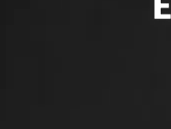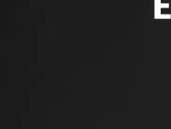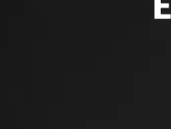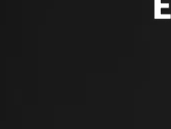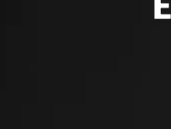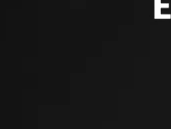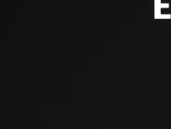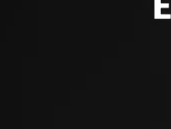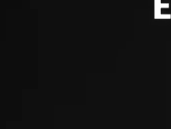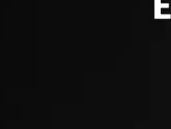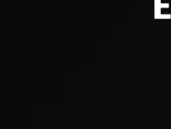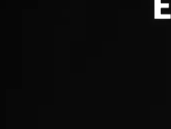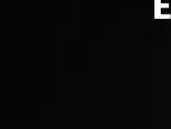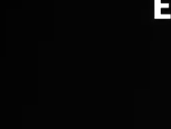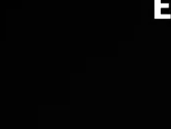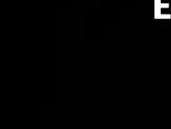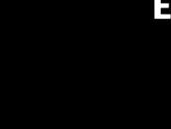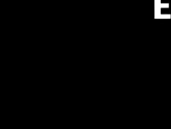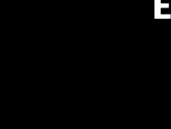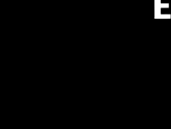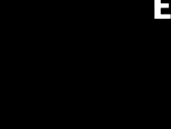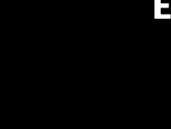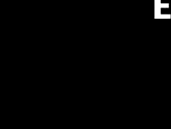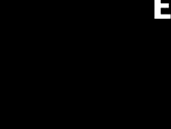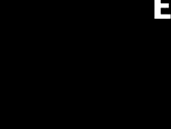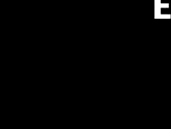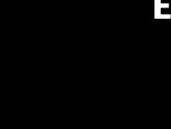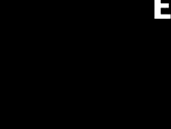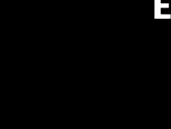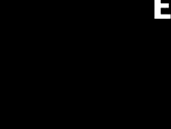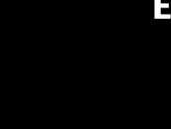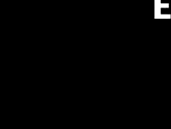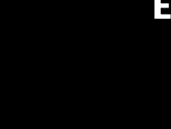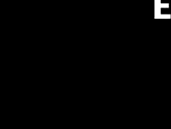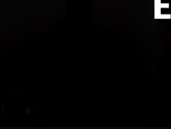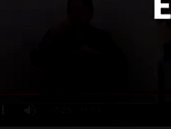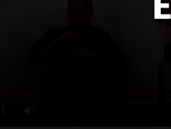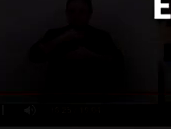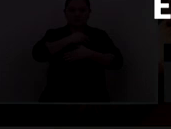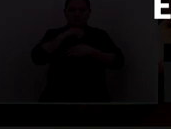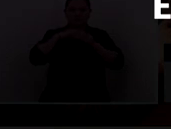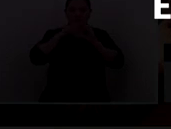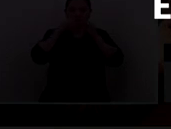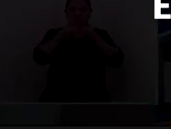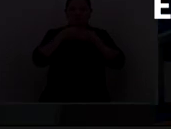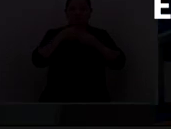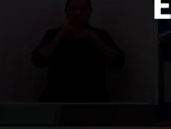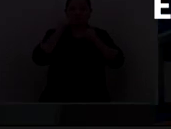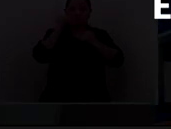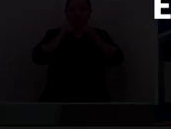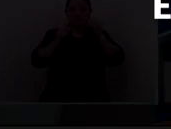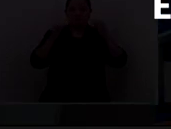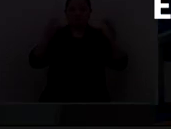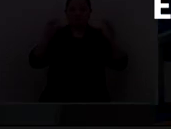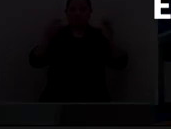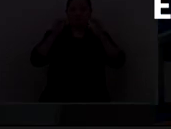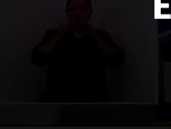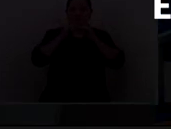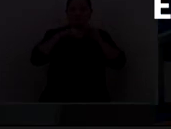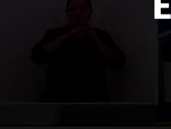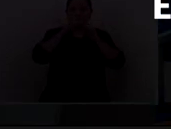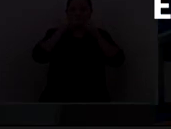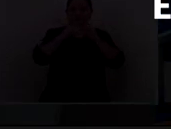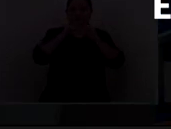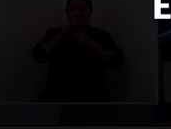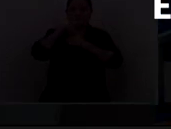en digital se le haga llegar la opinión por parte de las instituciones, y de ahí va a quedar tanto en estudio de la comisión y obviamente en conjunto